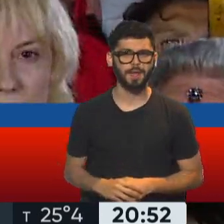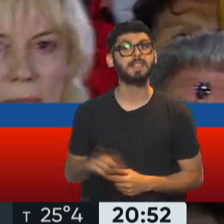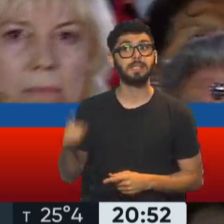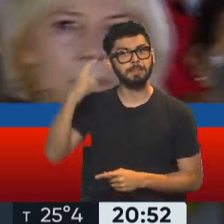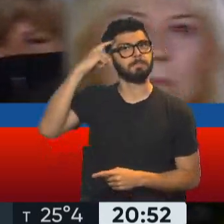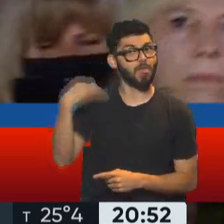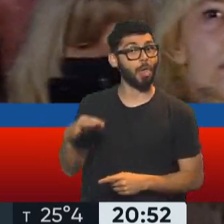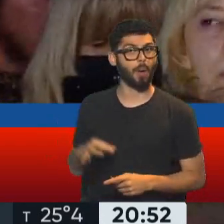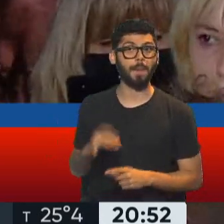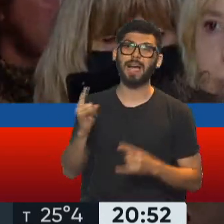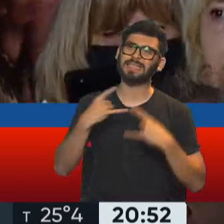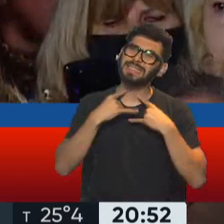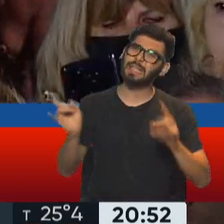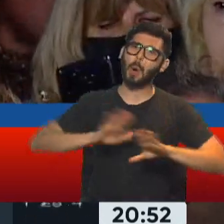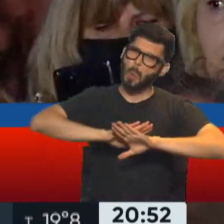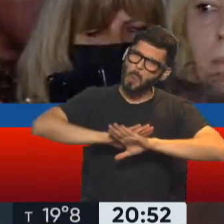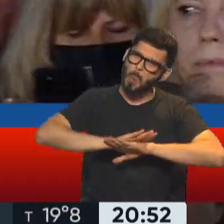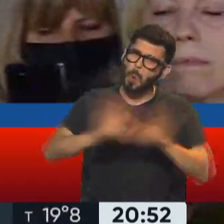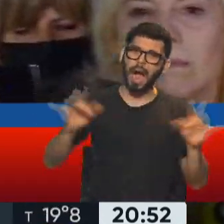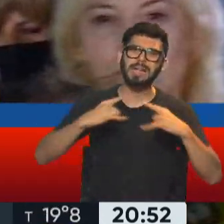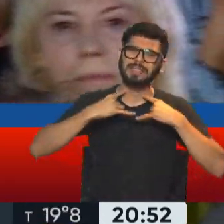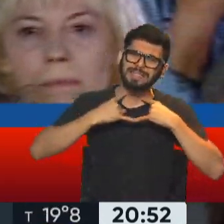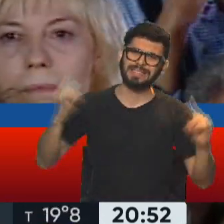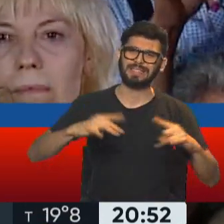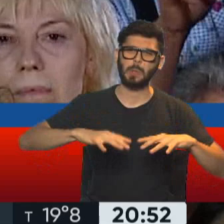que ser un basta más atronador.